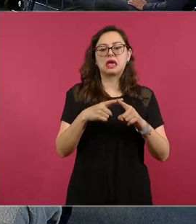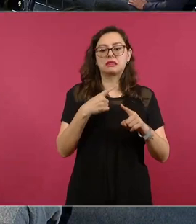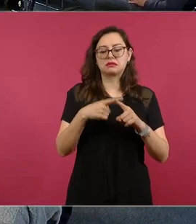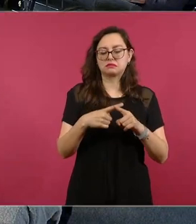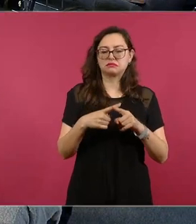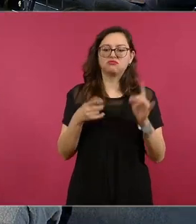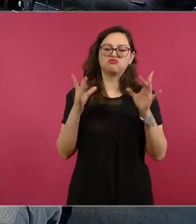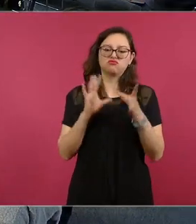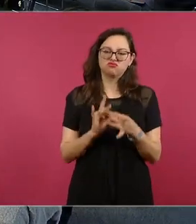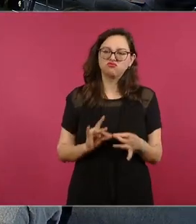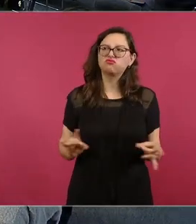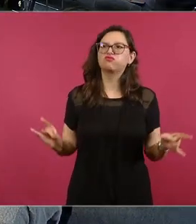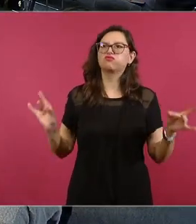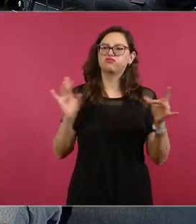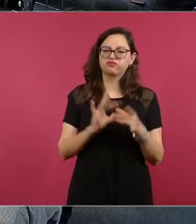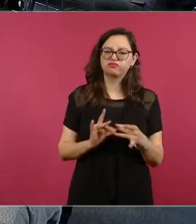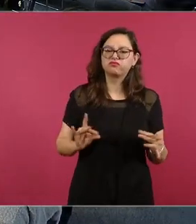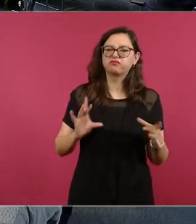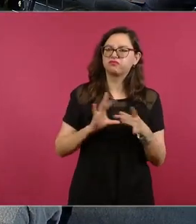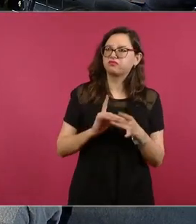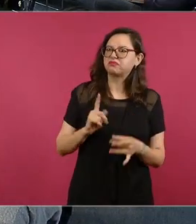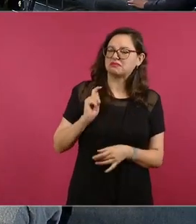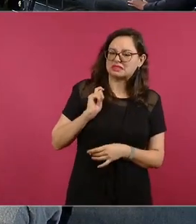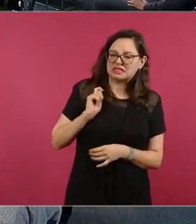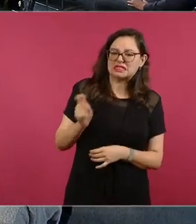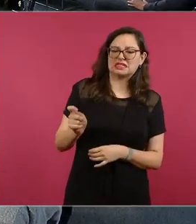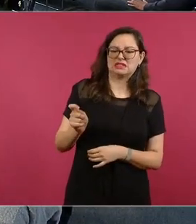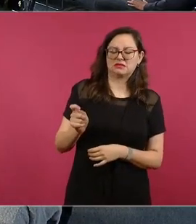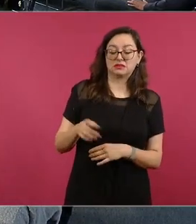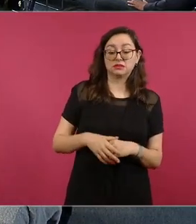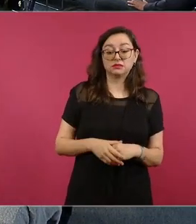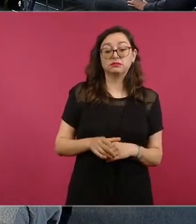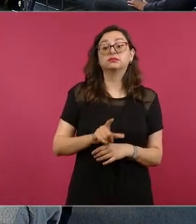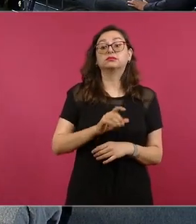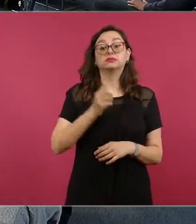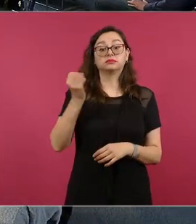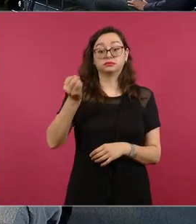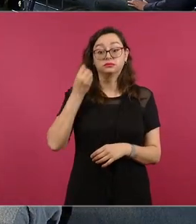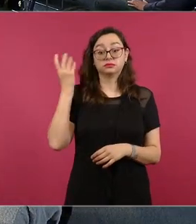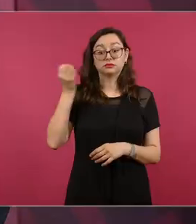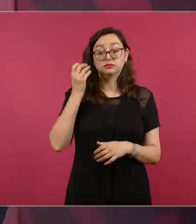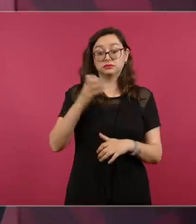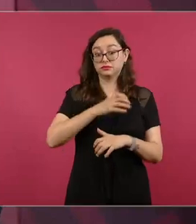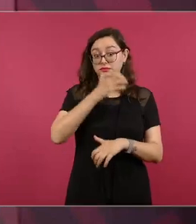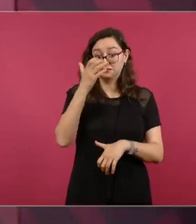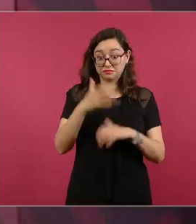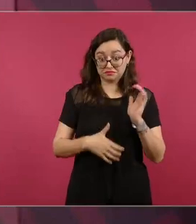expliquen y terminando la conferencia va a estar